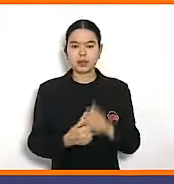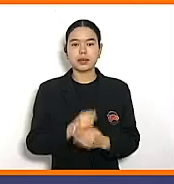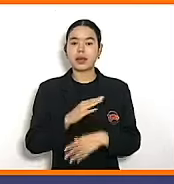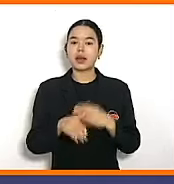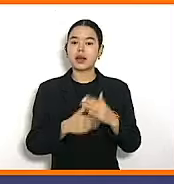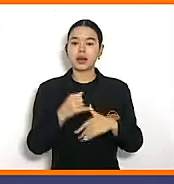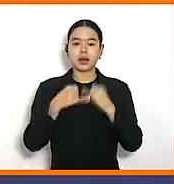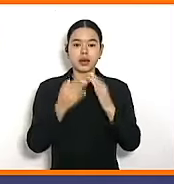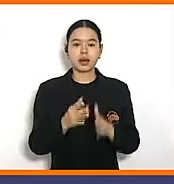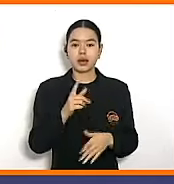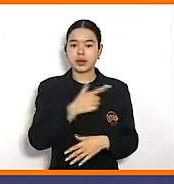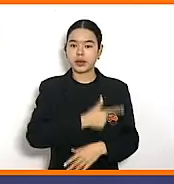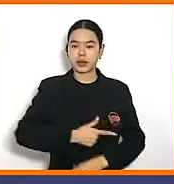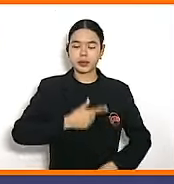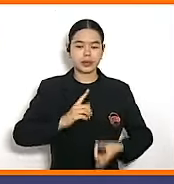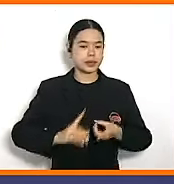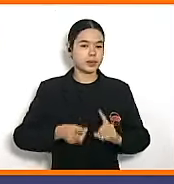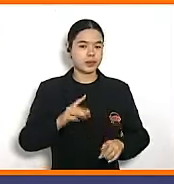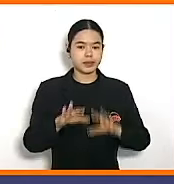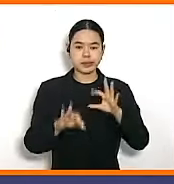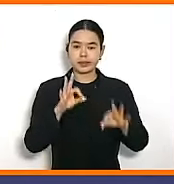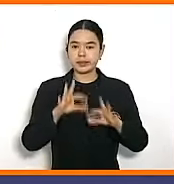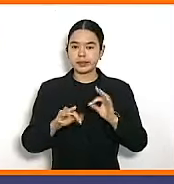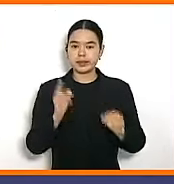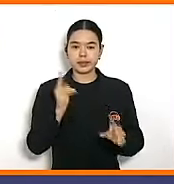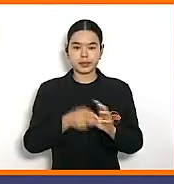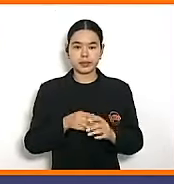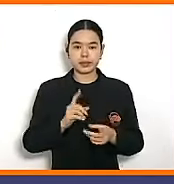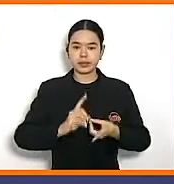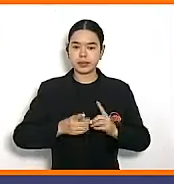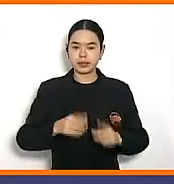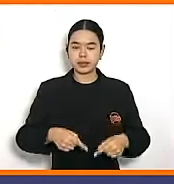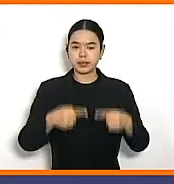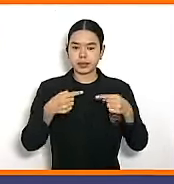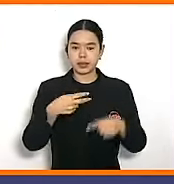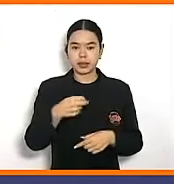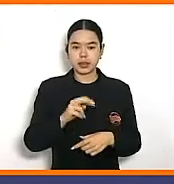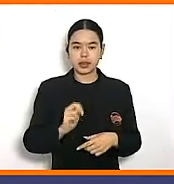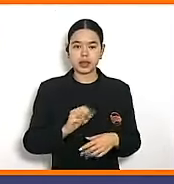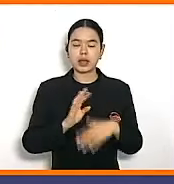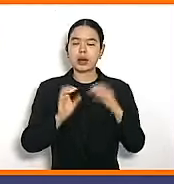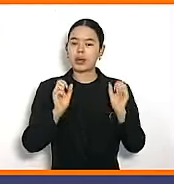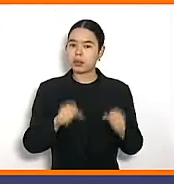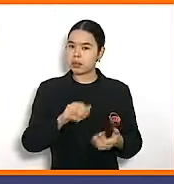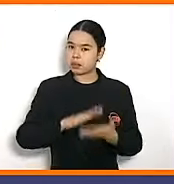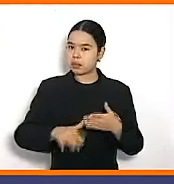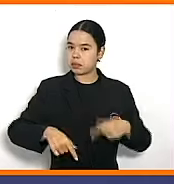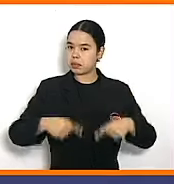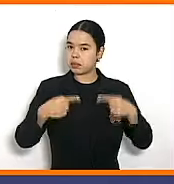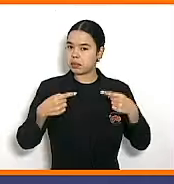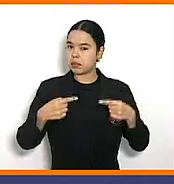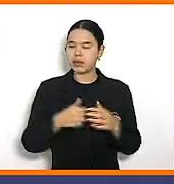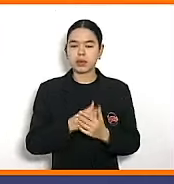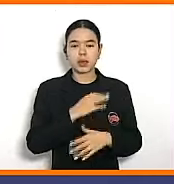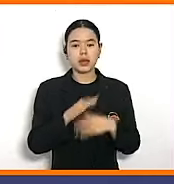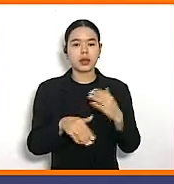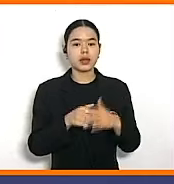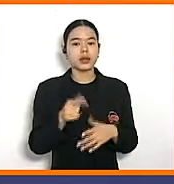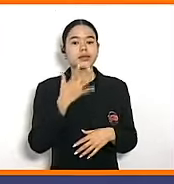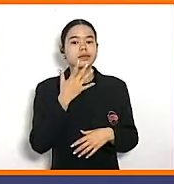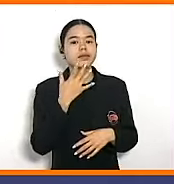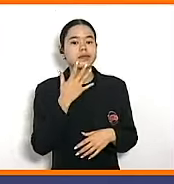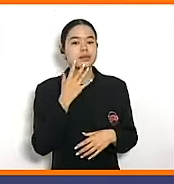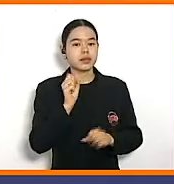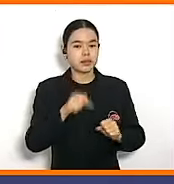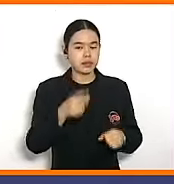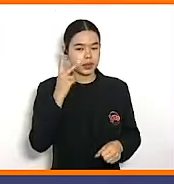sos amante de los deportes, te invitamos a ingresar a apostemos.hn para realizar tus apuestas deportivas. O si lo prefieres, puedes